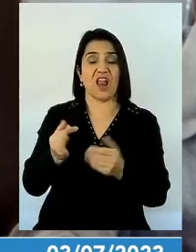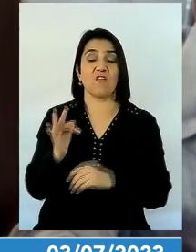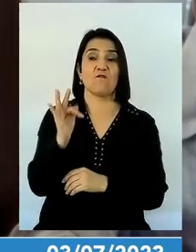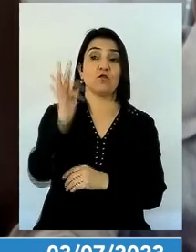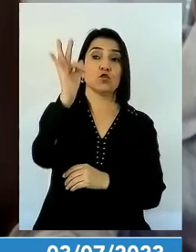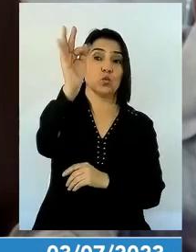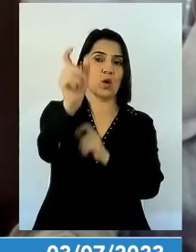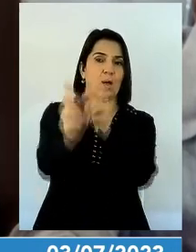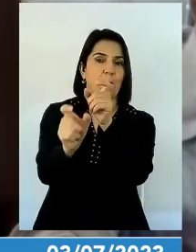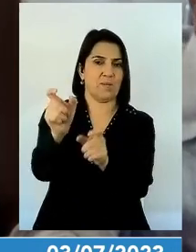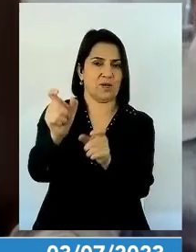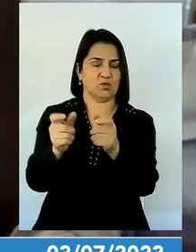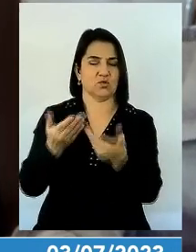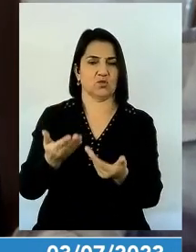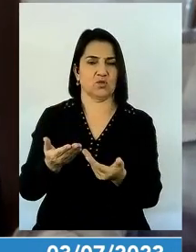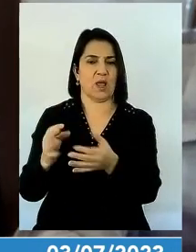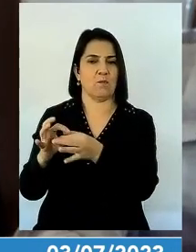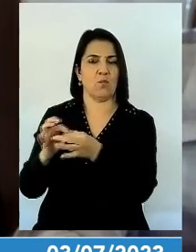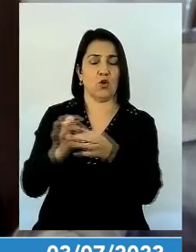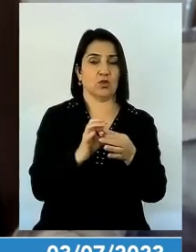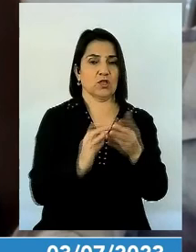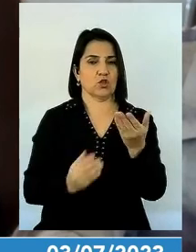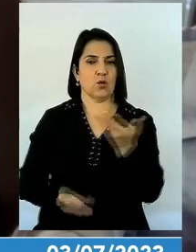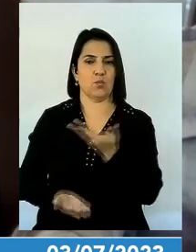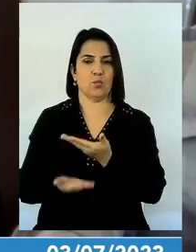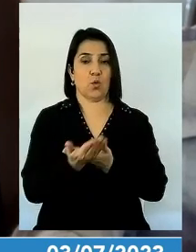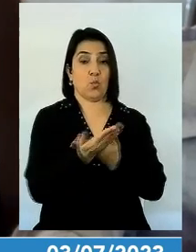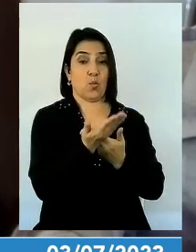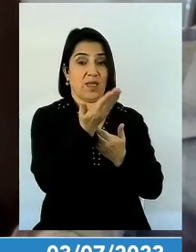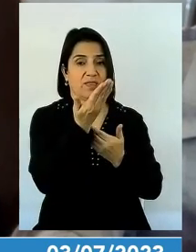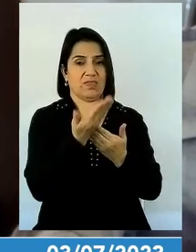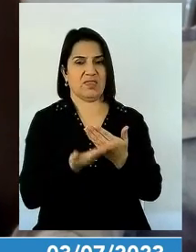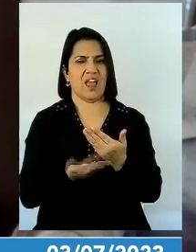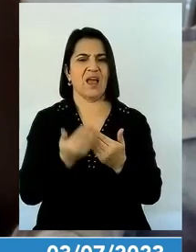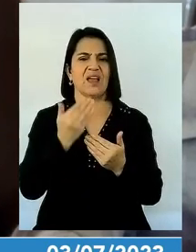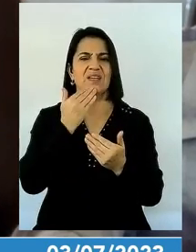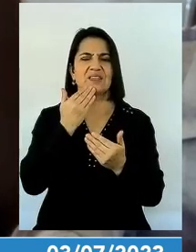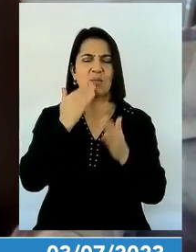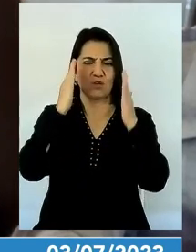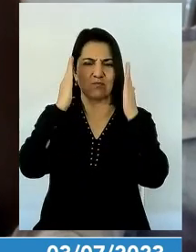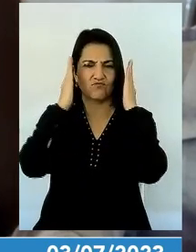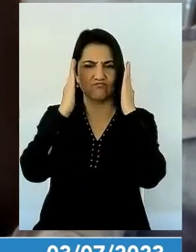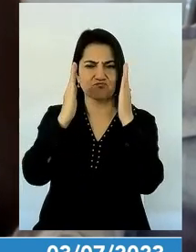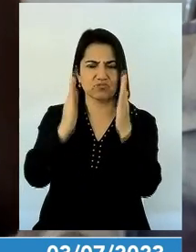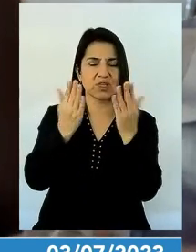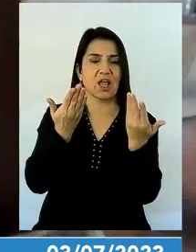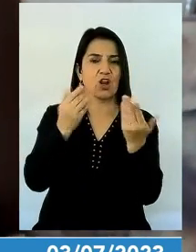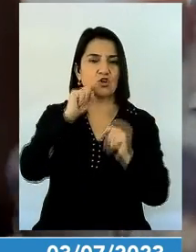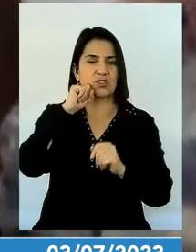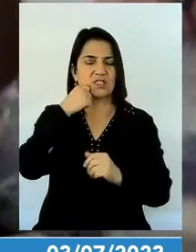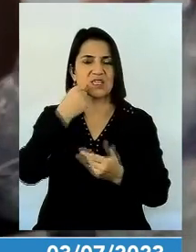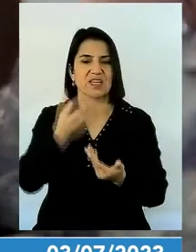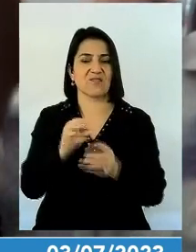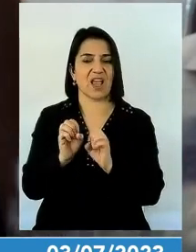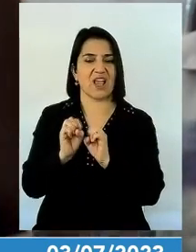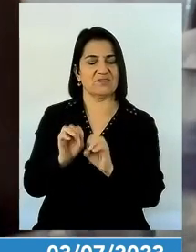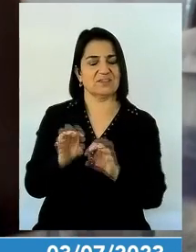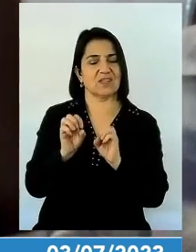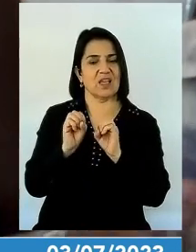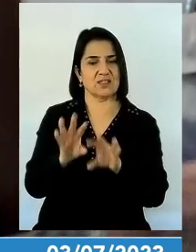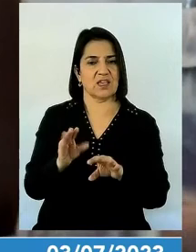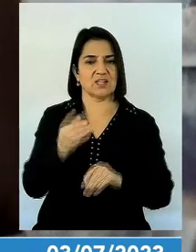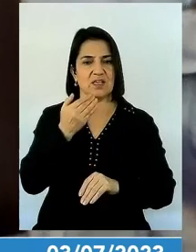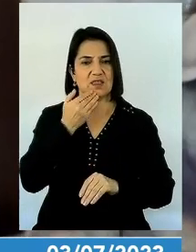lo tanto, esta propuesta se enmarca también en lo que corresponde a la enseñanza, que también está dentro de